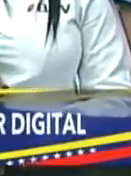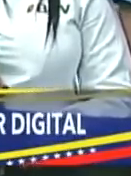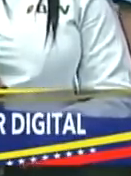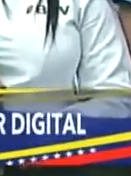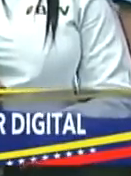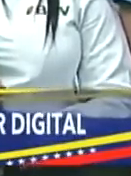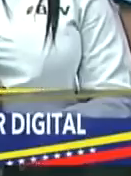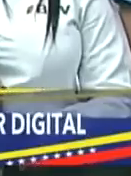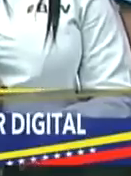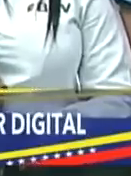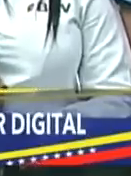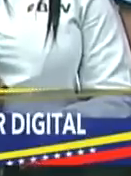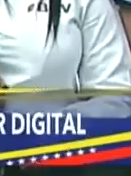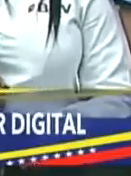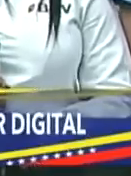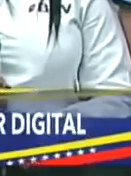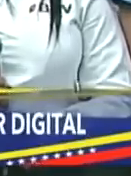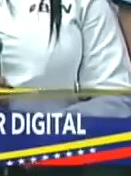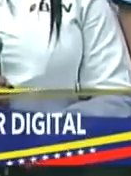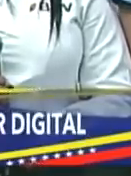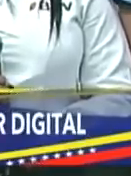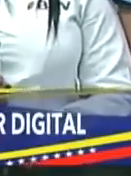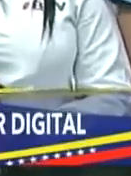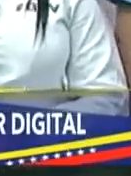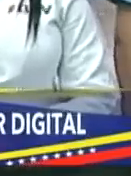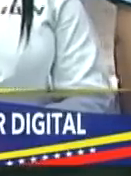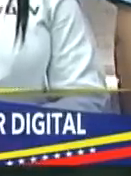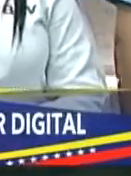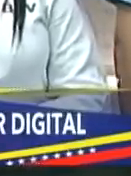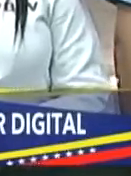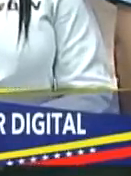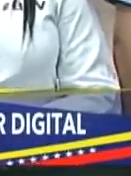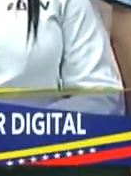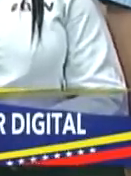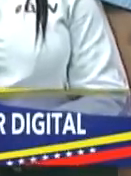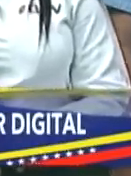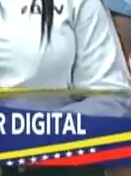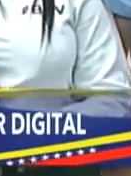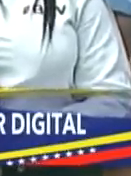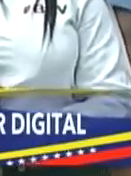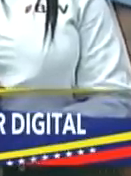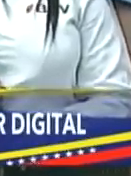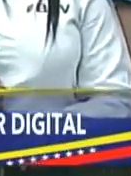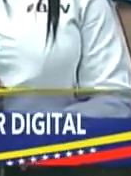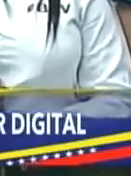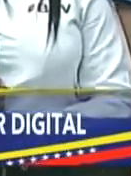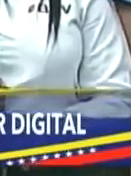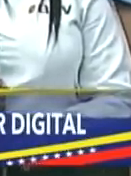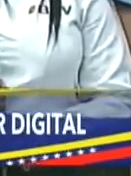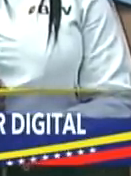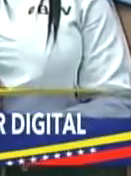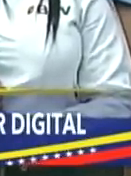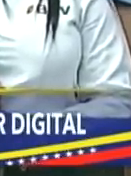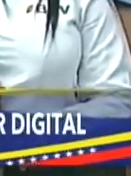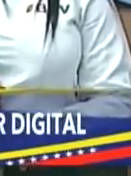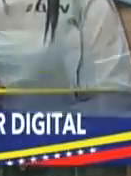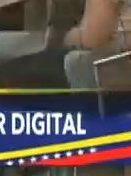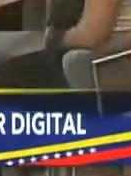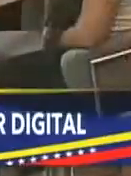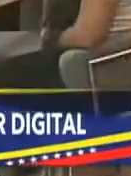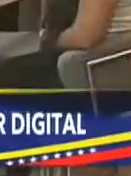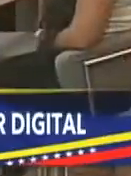tienen los equipos, pueden hacer sus ruedas de negocio vía digital. Y es importante